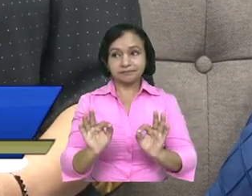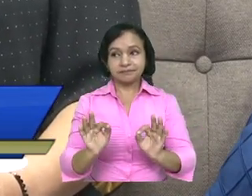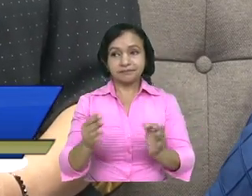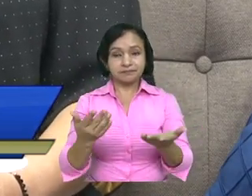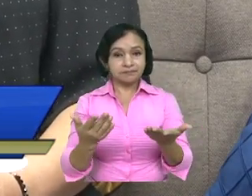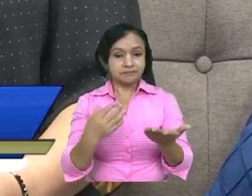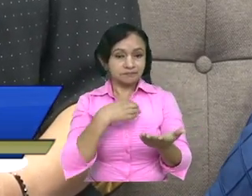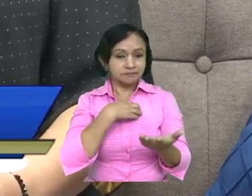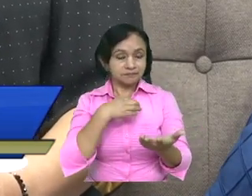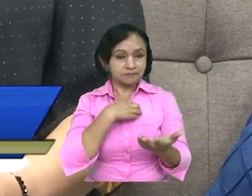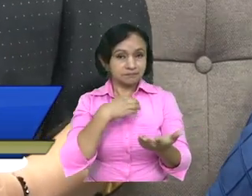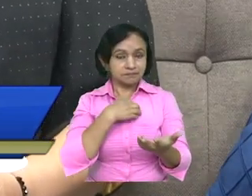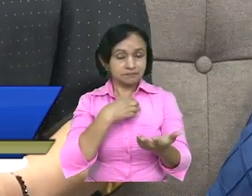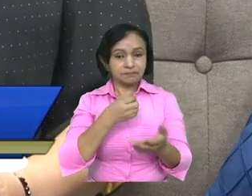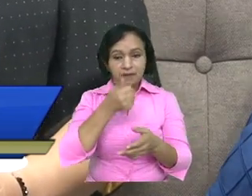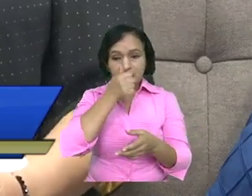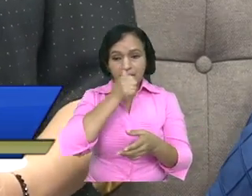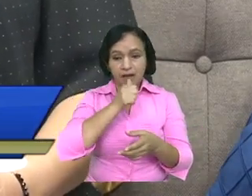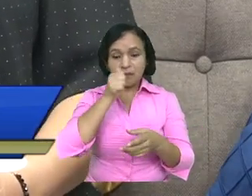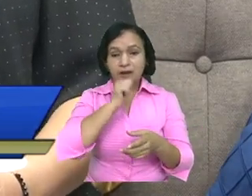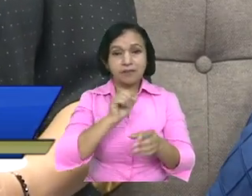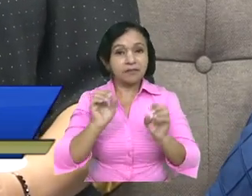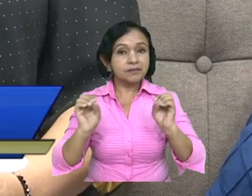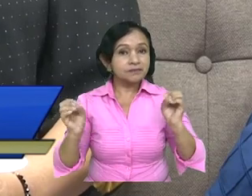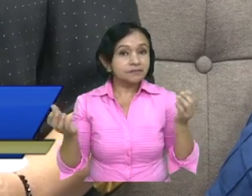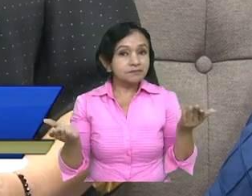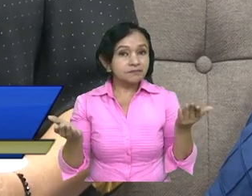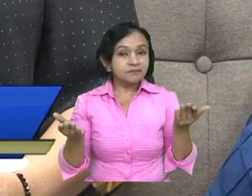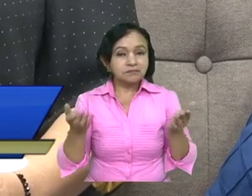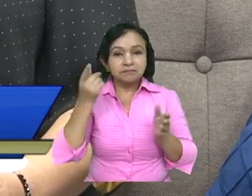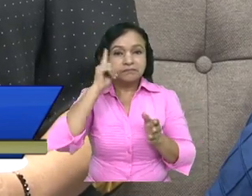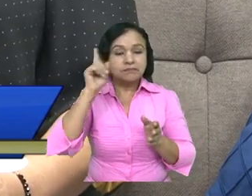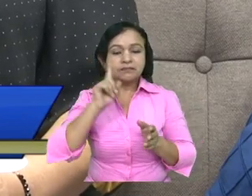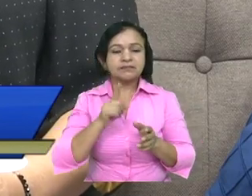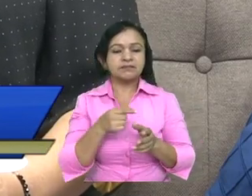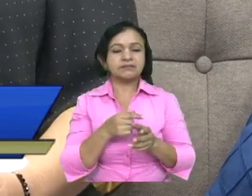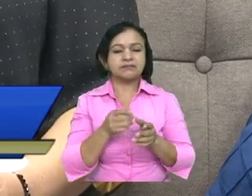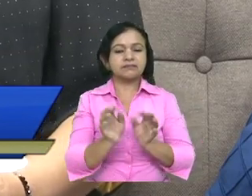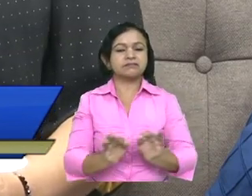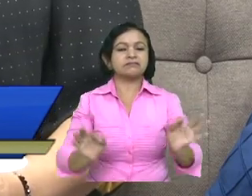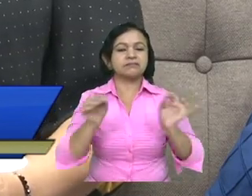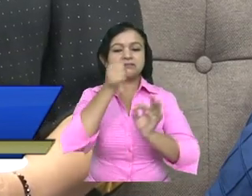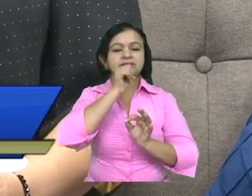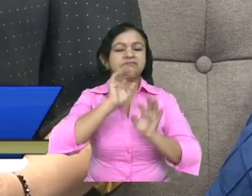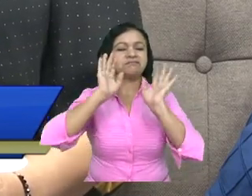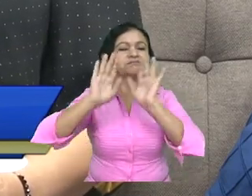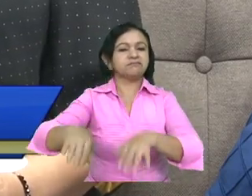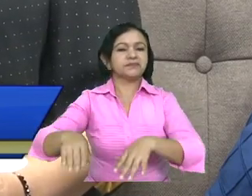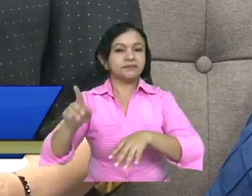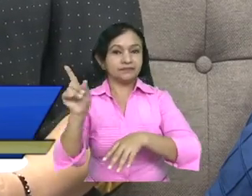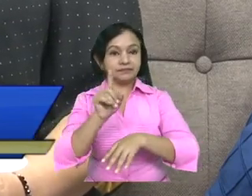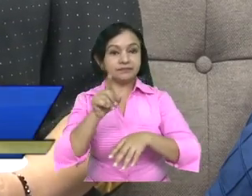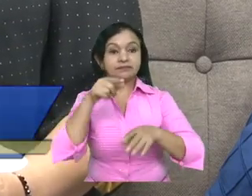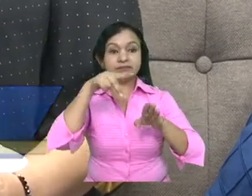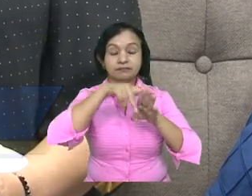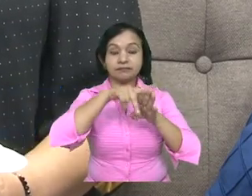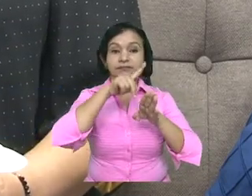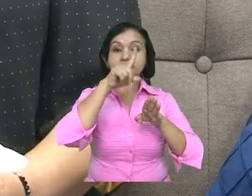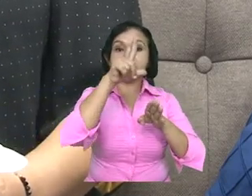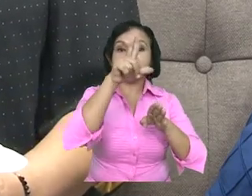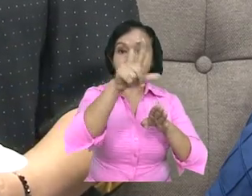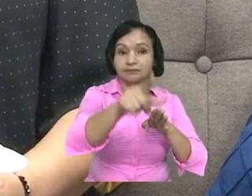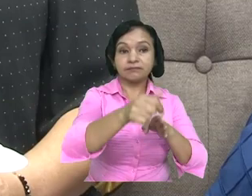este vital líquido, ¿verdad? Claro, no lo valoramos quizá. Pero esta población rural lo